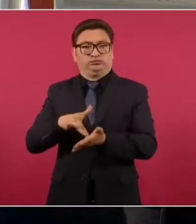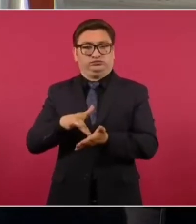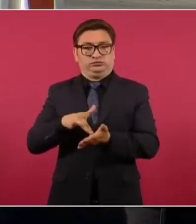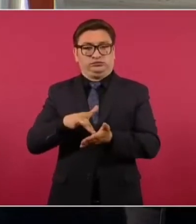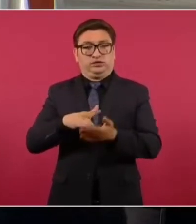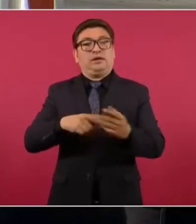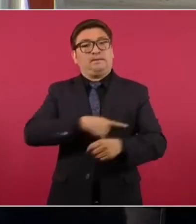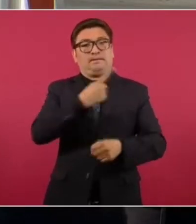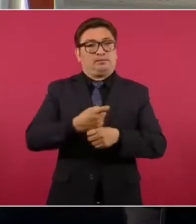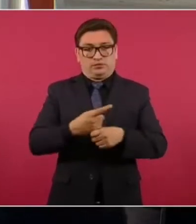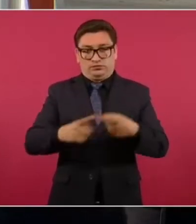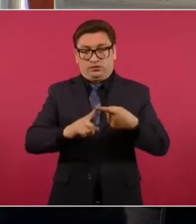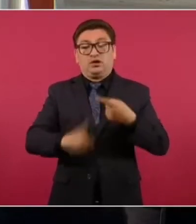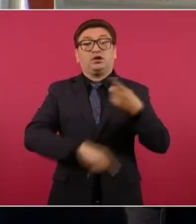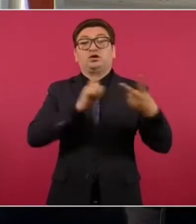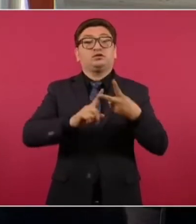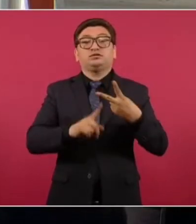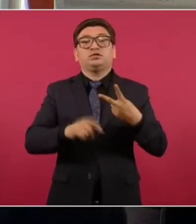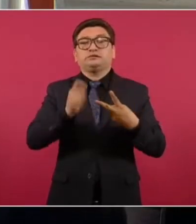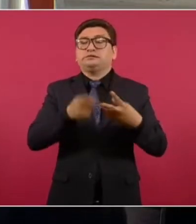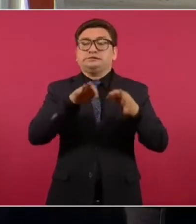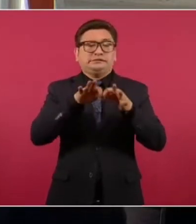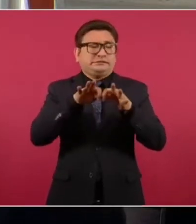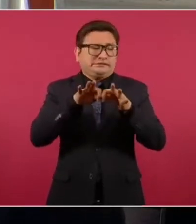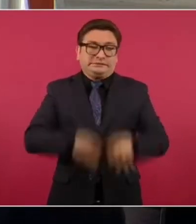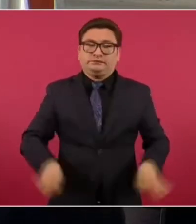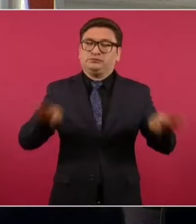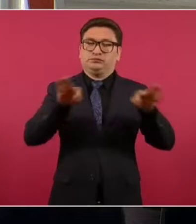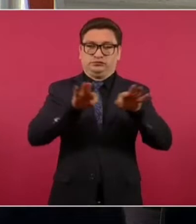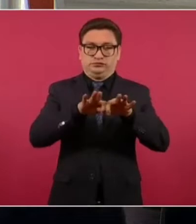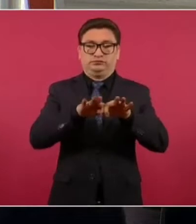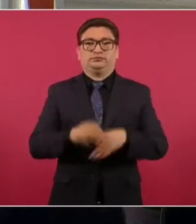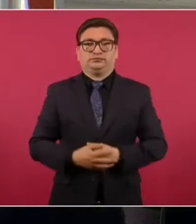Y lo segundo, que es importantísimo,